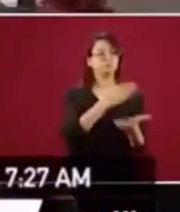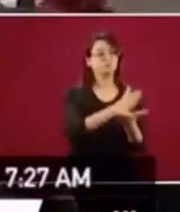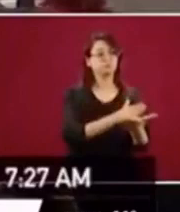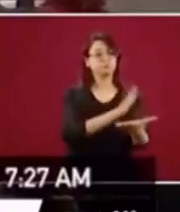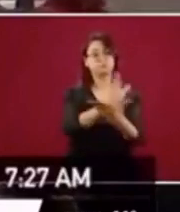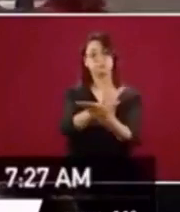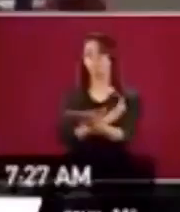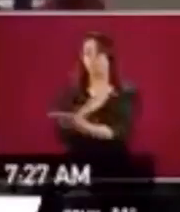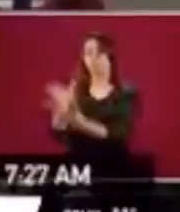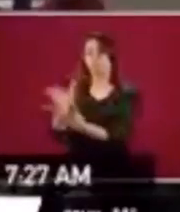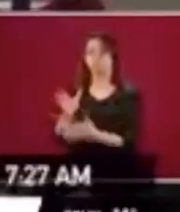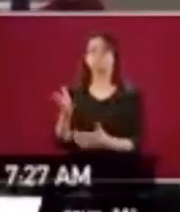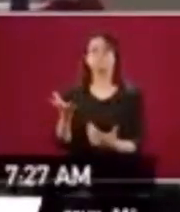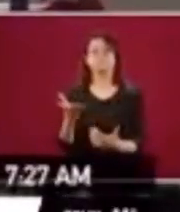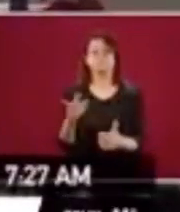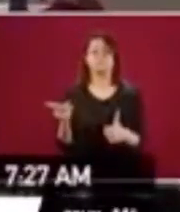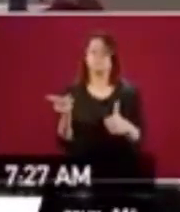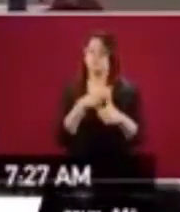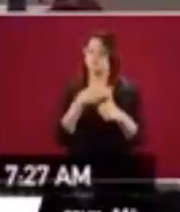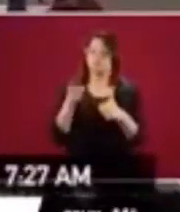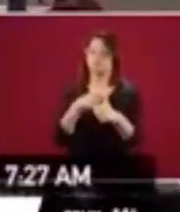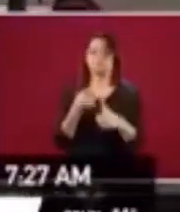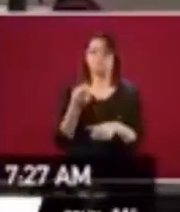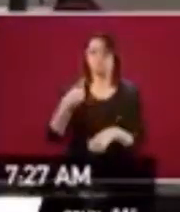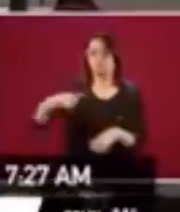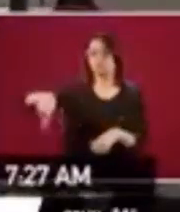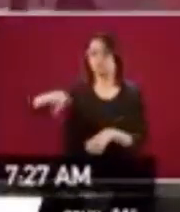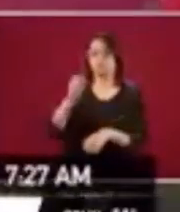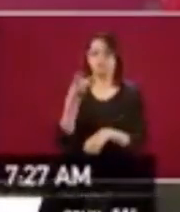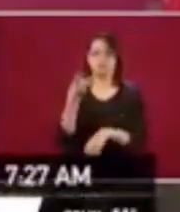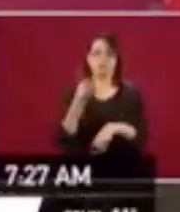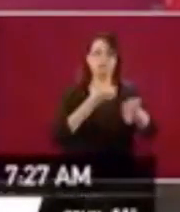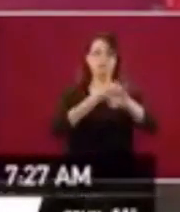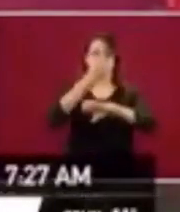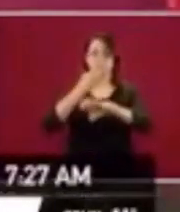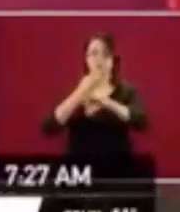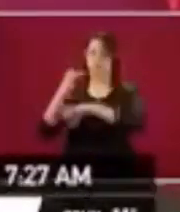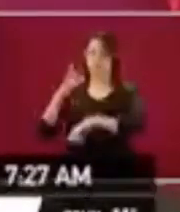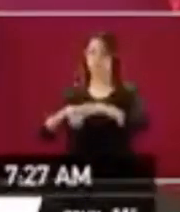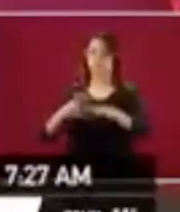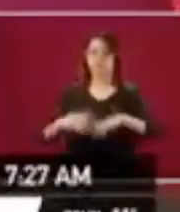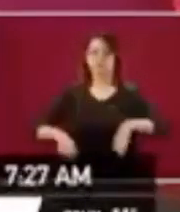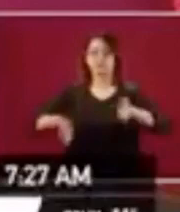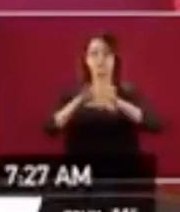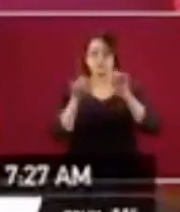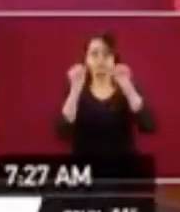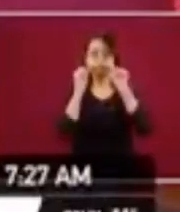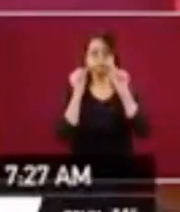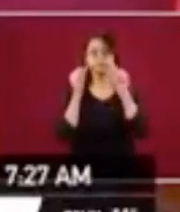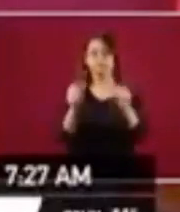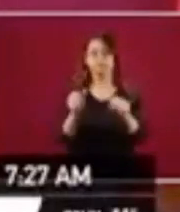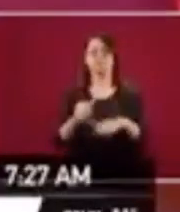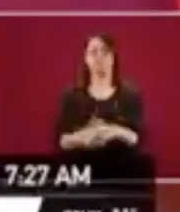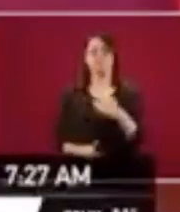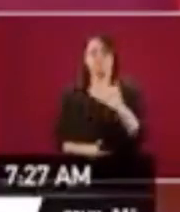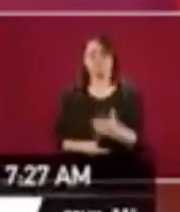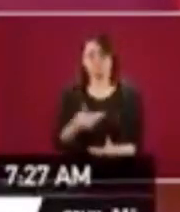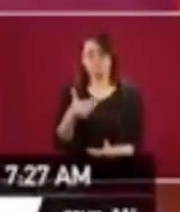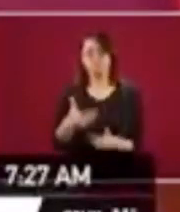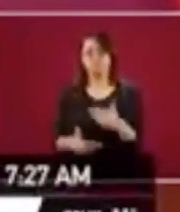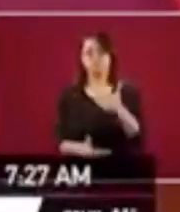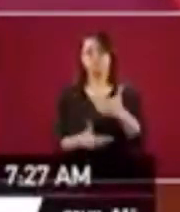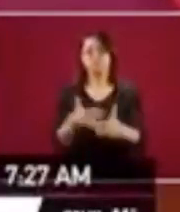que estoy diciendo es el feminicidio no era un tema para el presidente y cada vez que el presidente le preguntaban algo relacionado con las